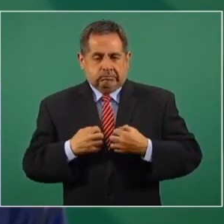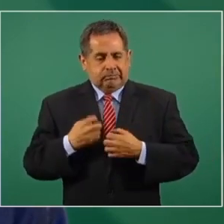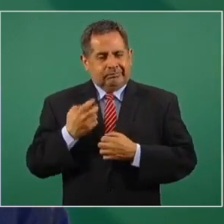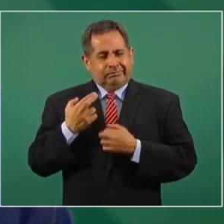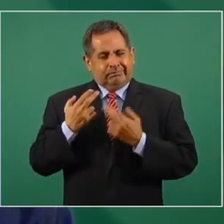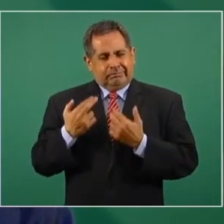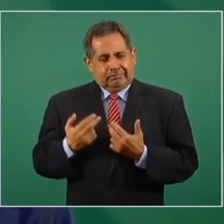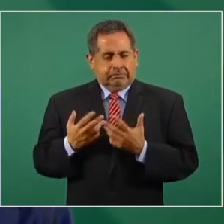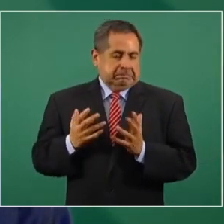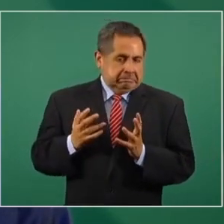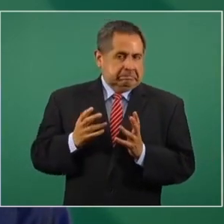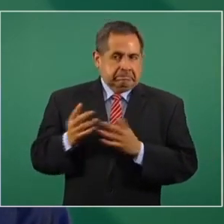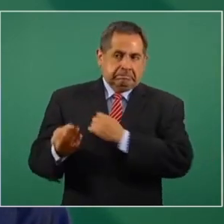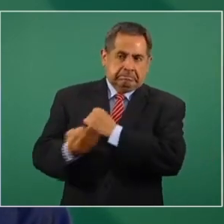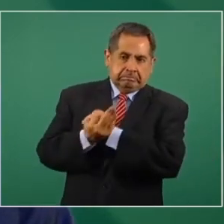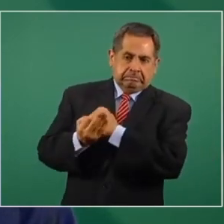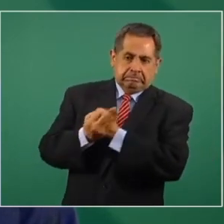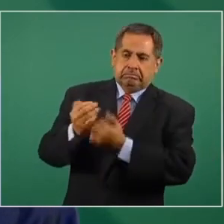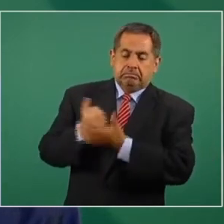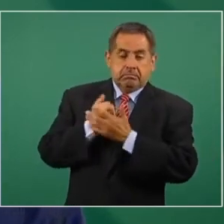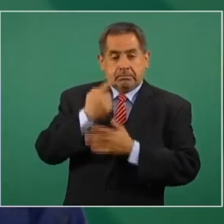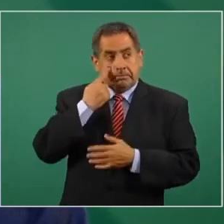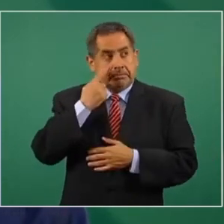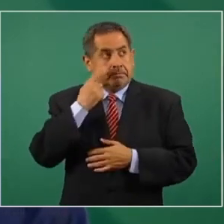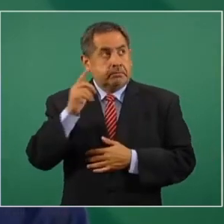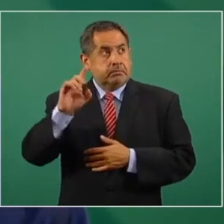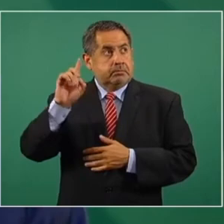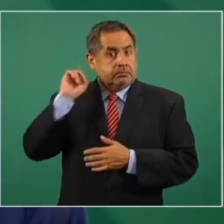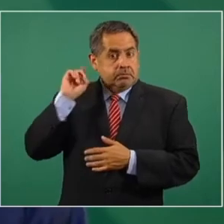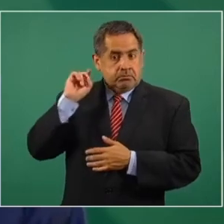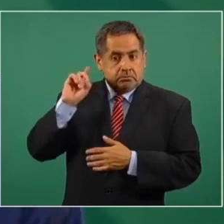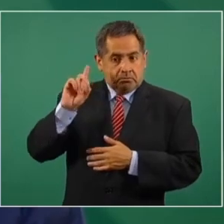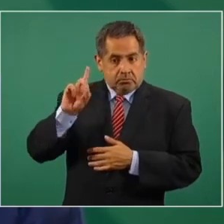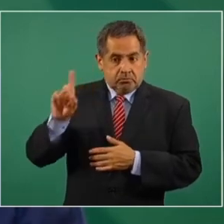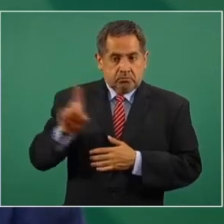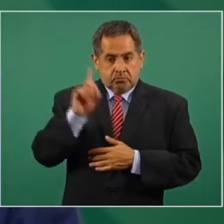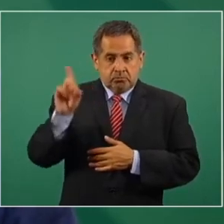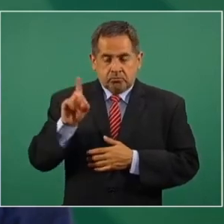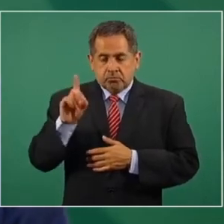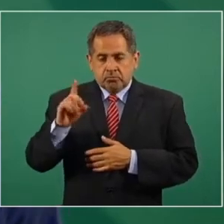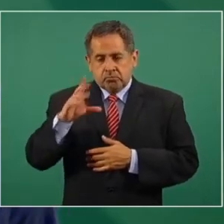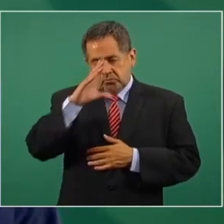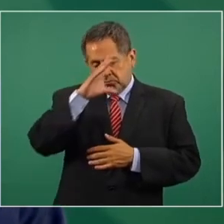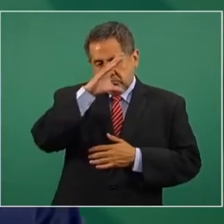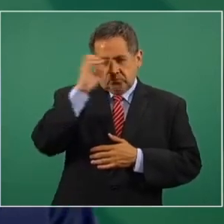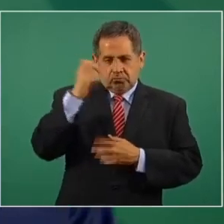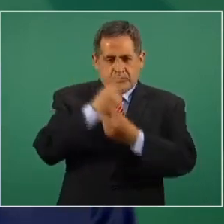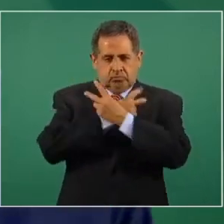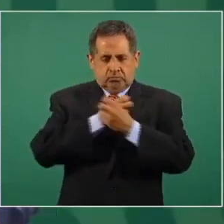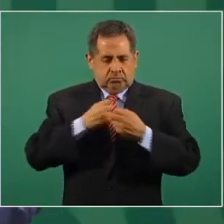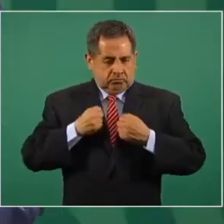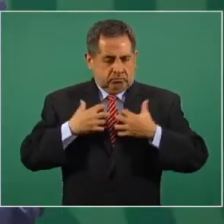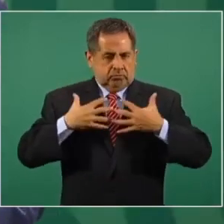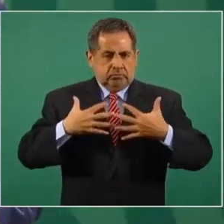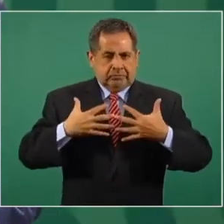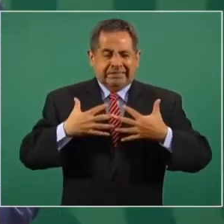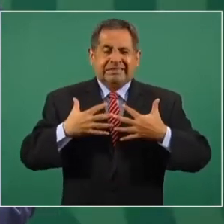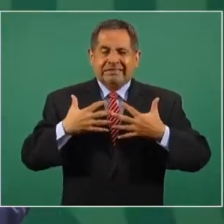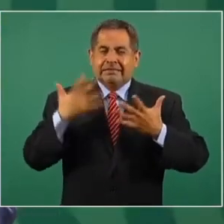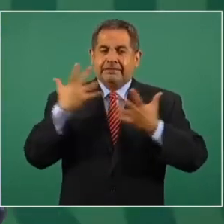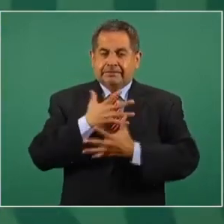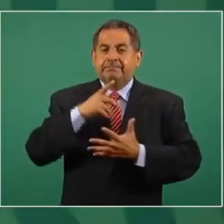El domingo que me hicieron una radiografía, pues ya estaba el virus en los